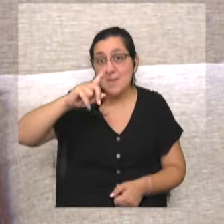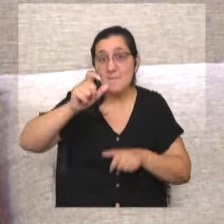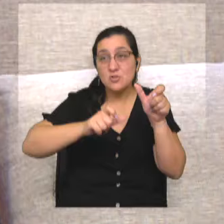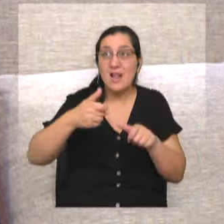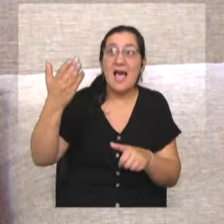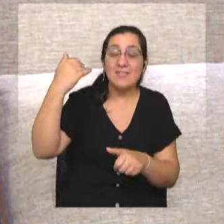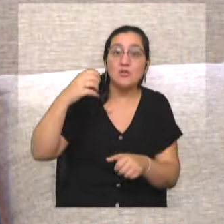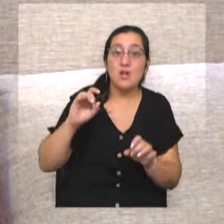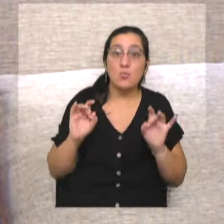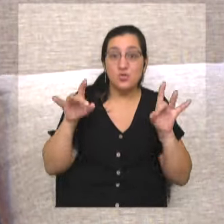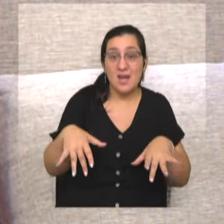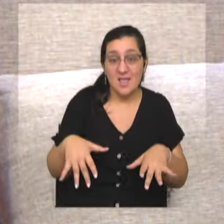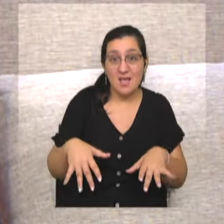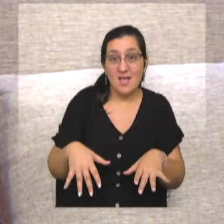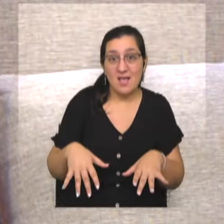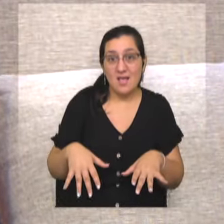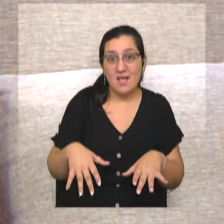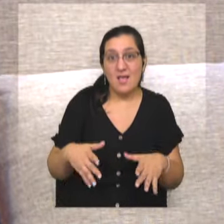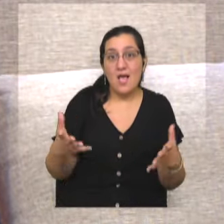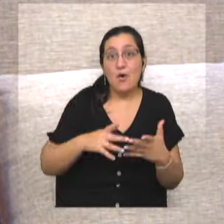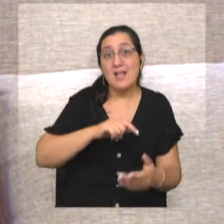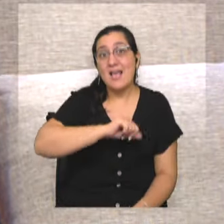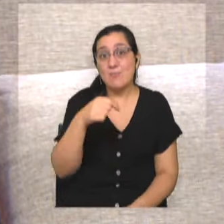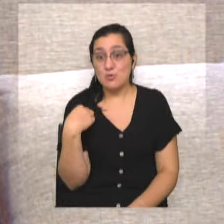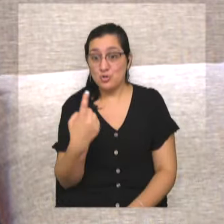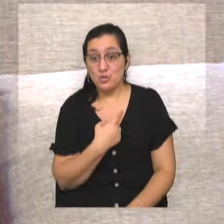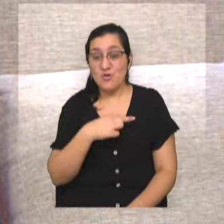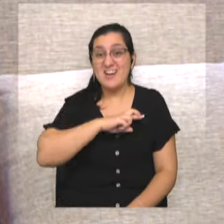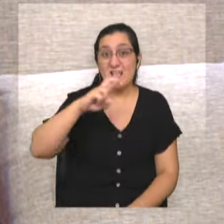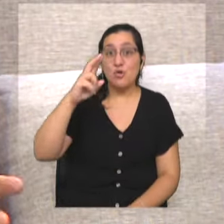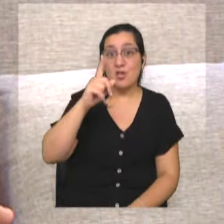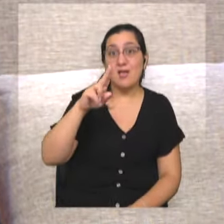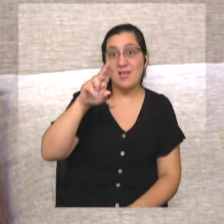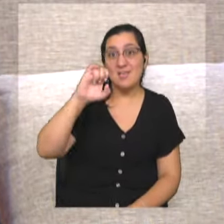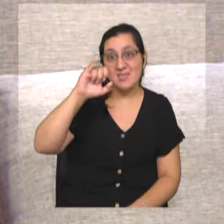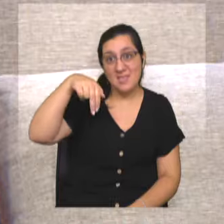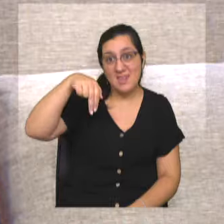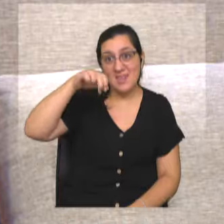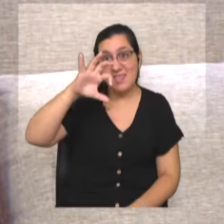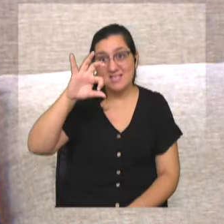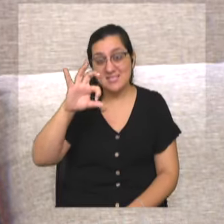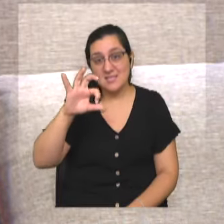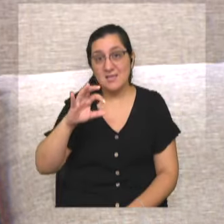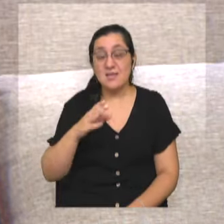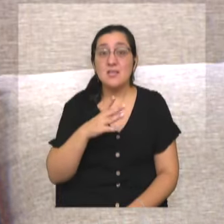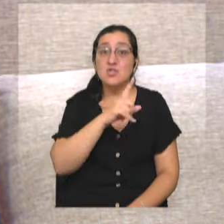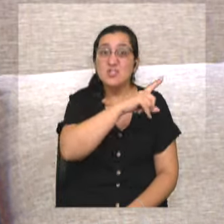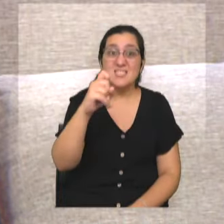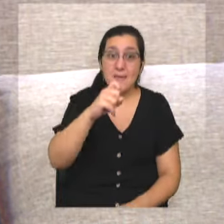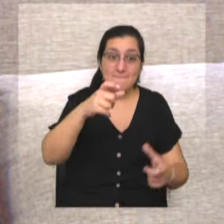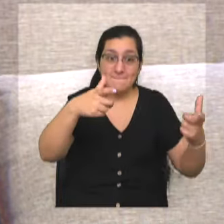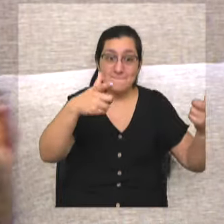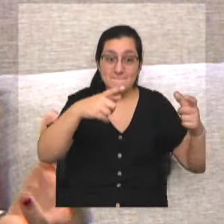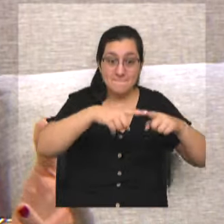con 509 personas y lo ganamos nosotros. 1.000 personas que van a 100 piscinas llenas de